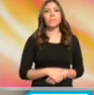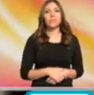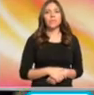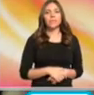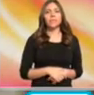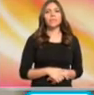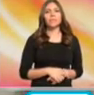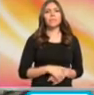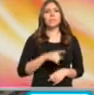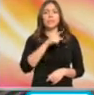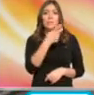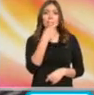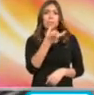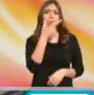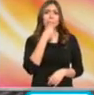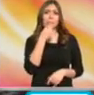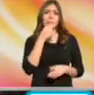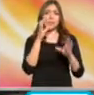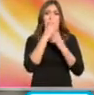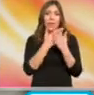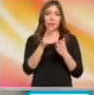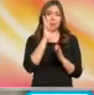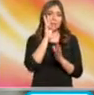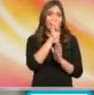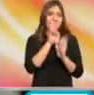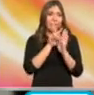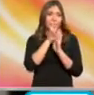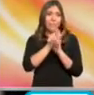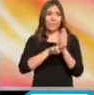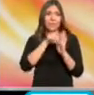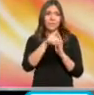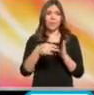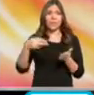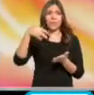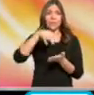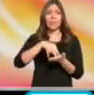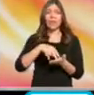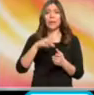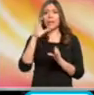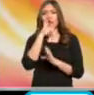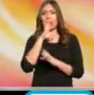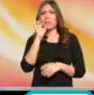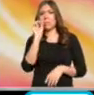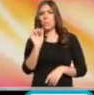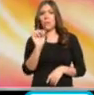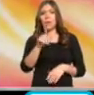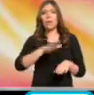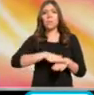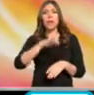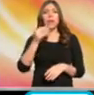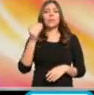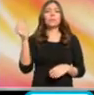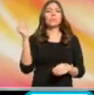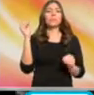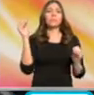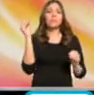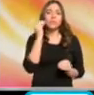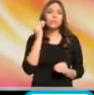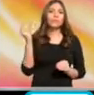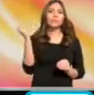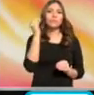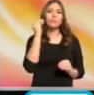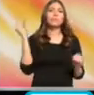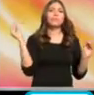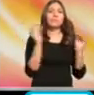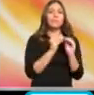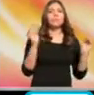No, y lo cantaba en ese video que estamos viendo, se la pasa más que cantando, besando a todas las fans que estaban abajo. Besos.